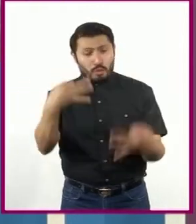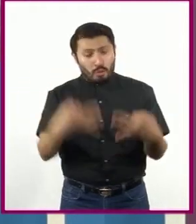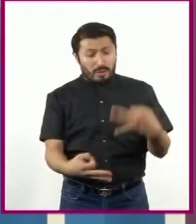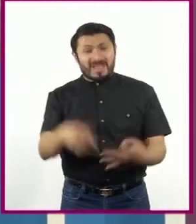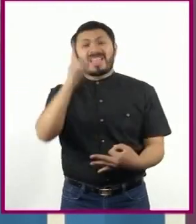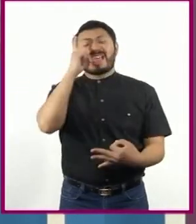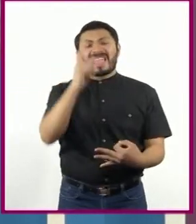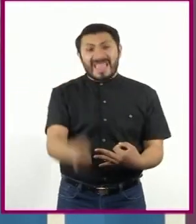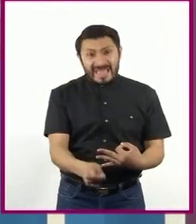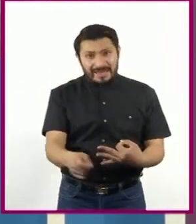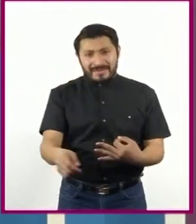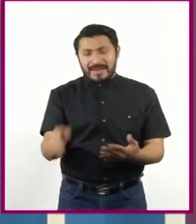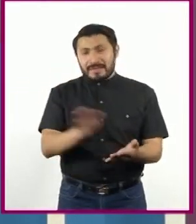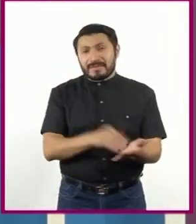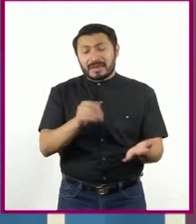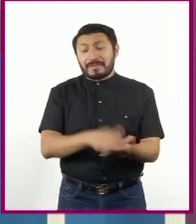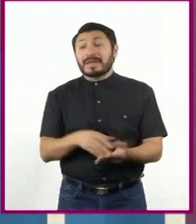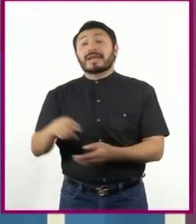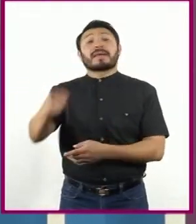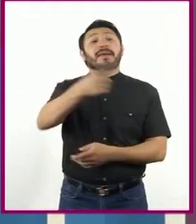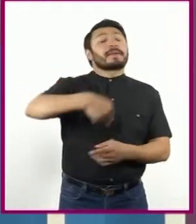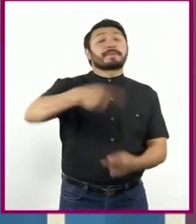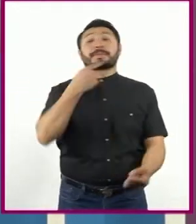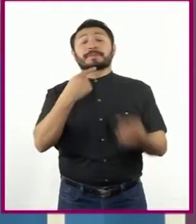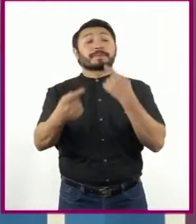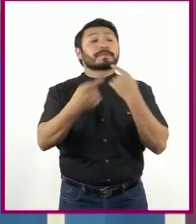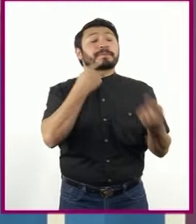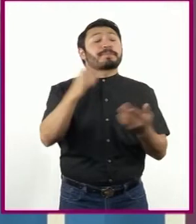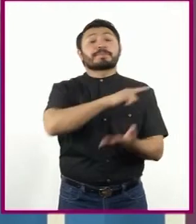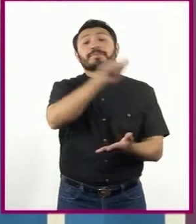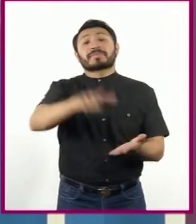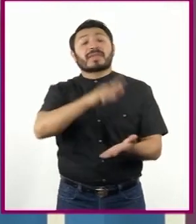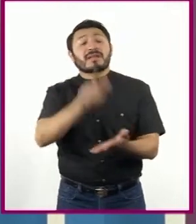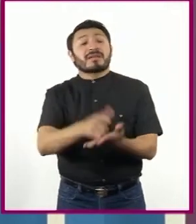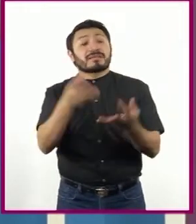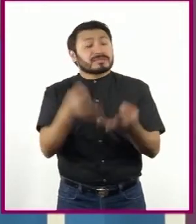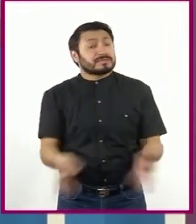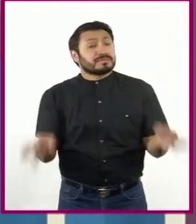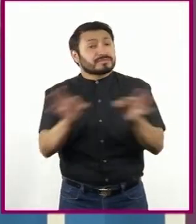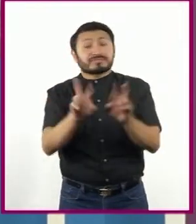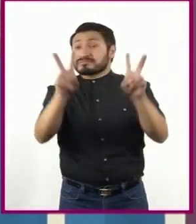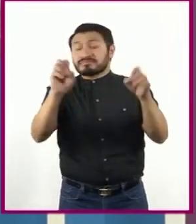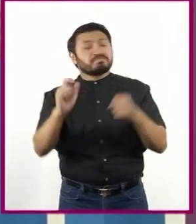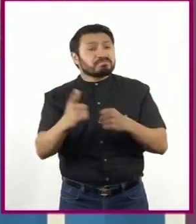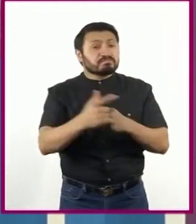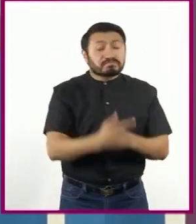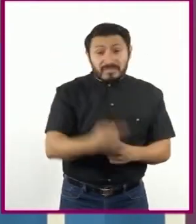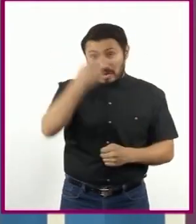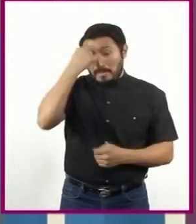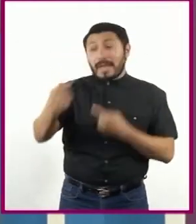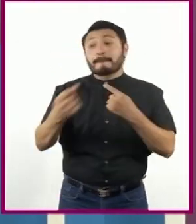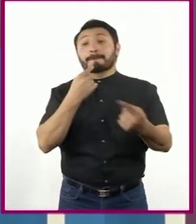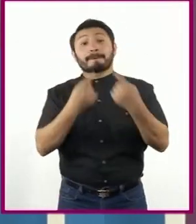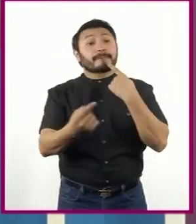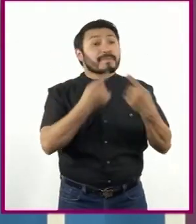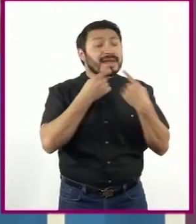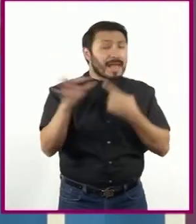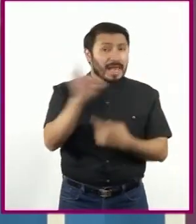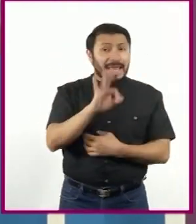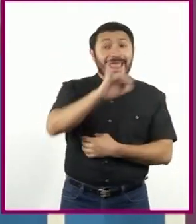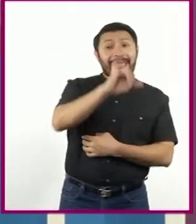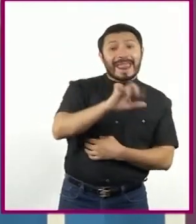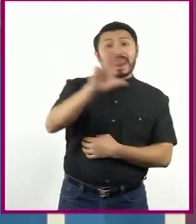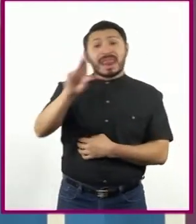someter a deliberación popular alguna ley o asunto importante, donde sometió a discusión si debiera o